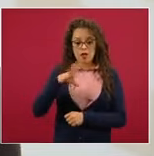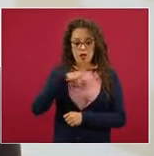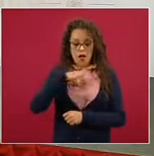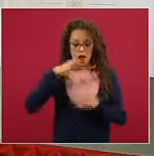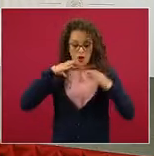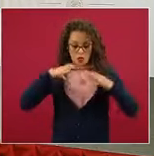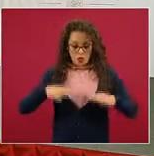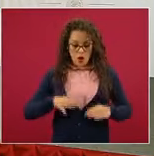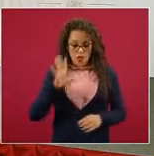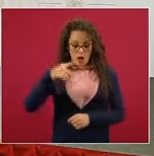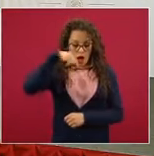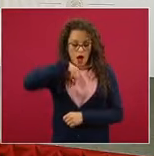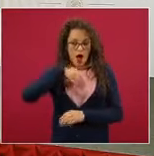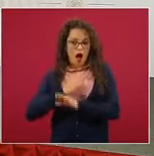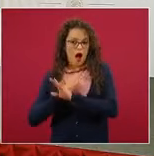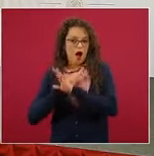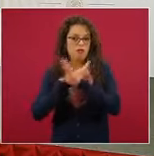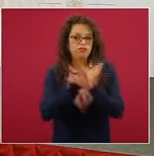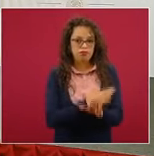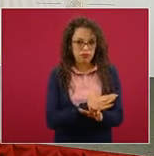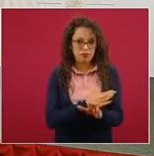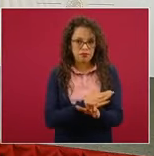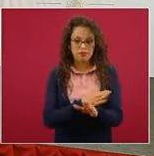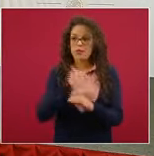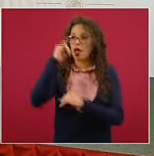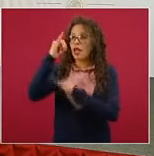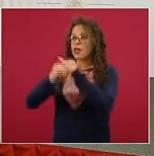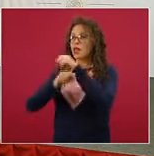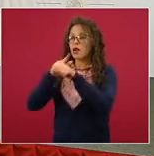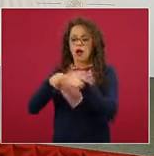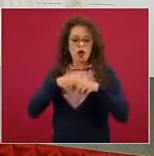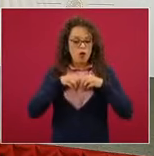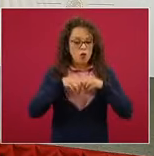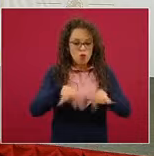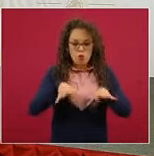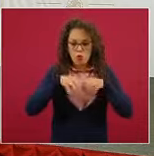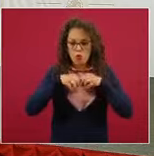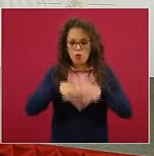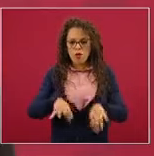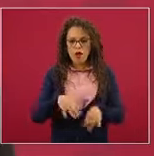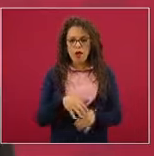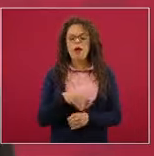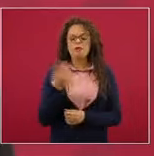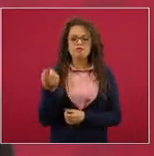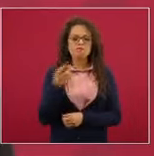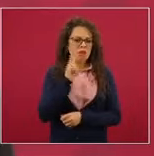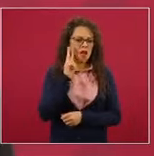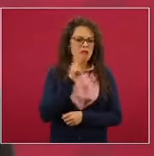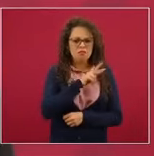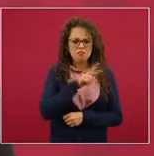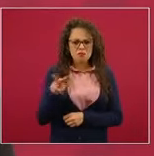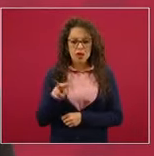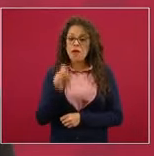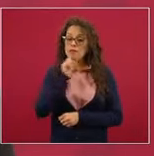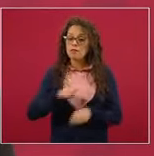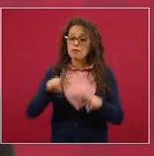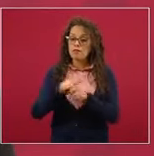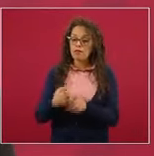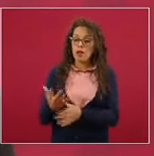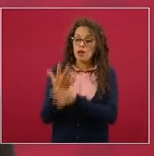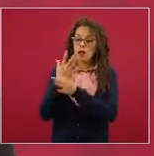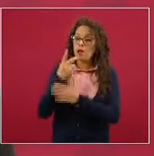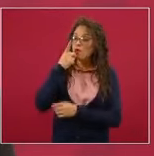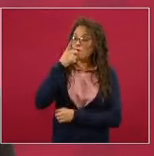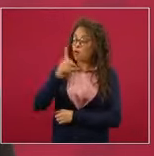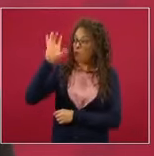inmunidad. De las diferentes publicaciones que a nivel internacional se han emitido, los diferentes pronunciamientos que la misma Organización Mundial de la Salud